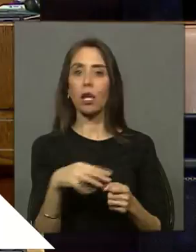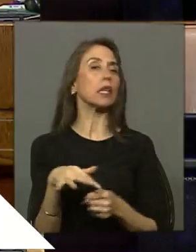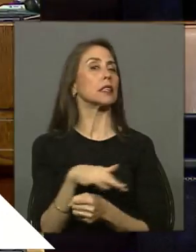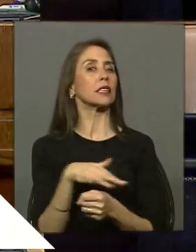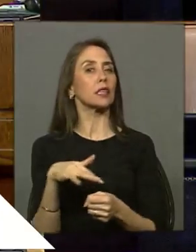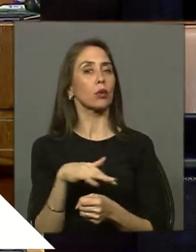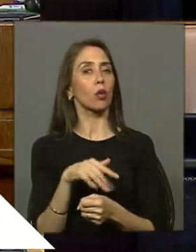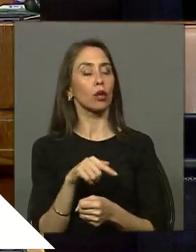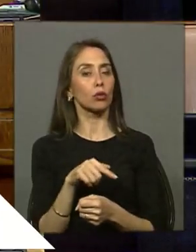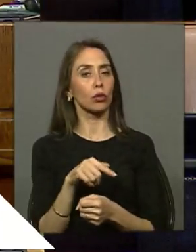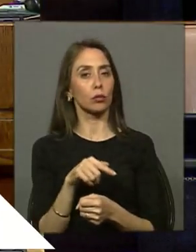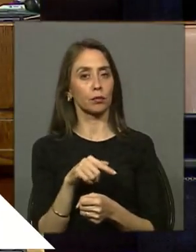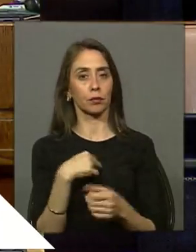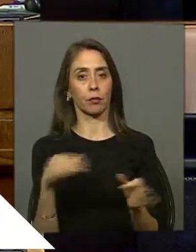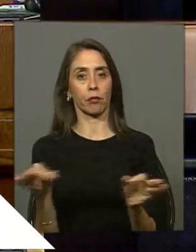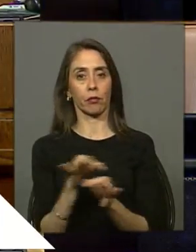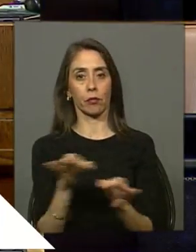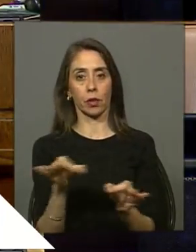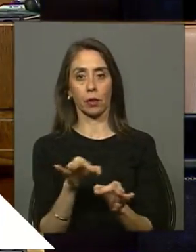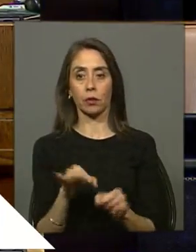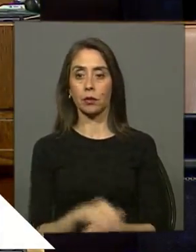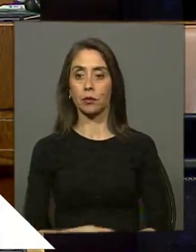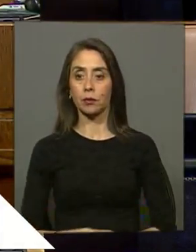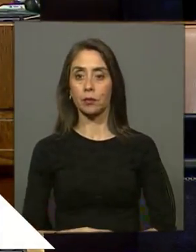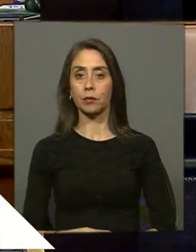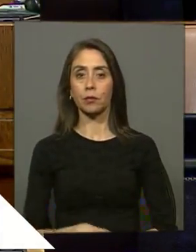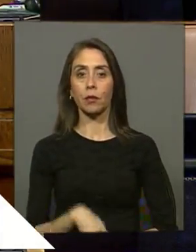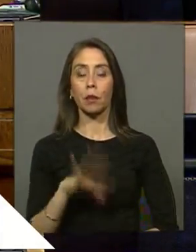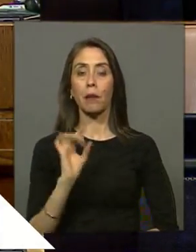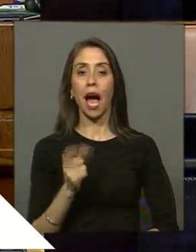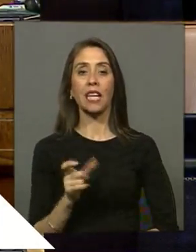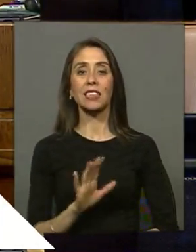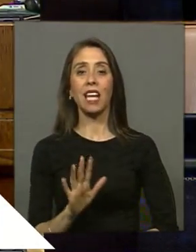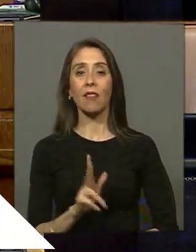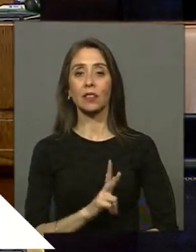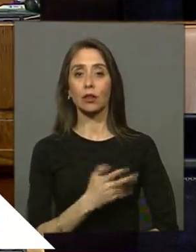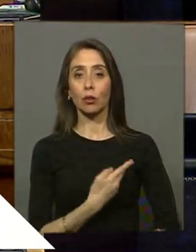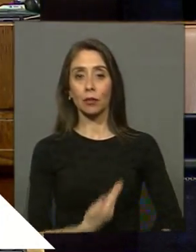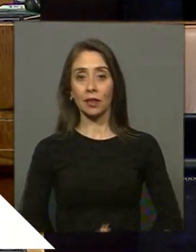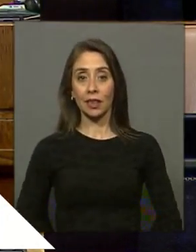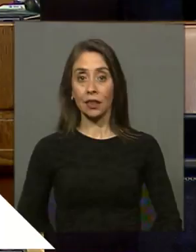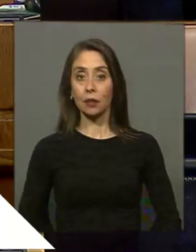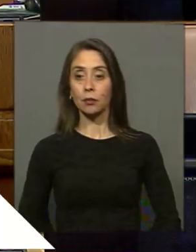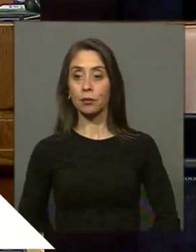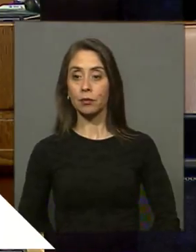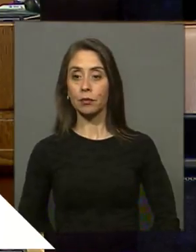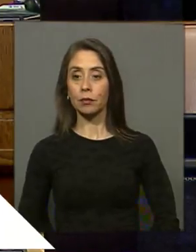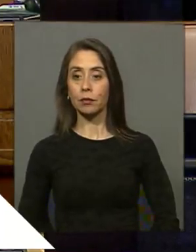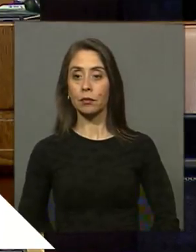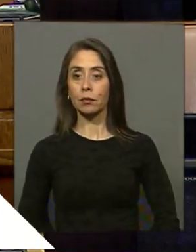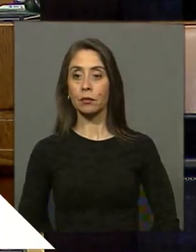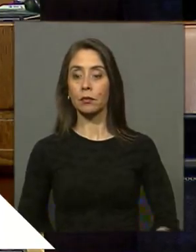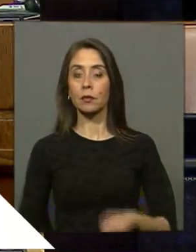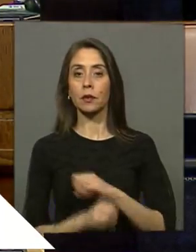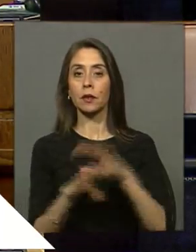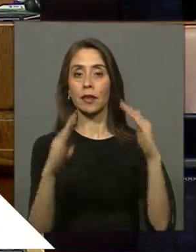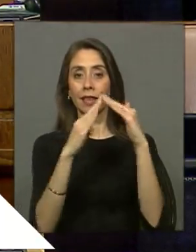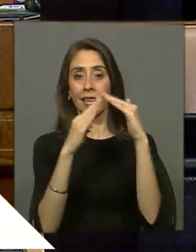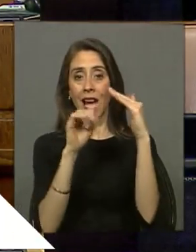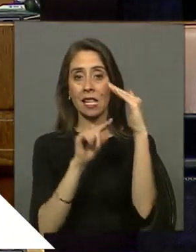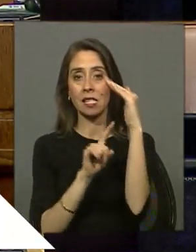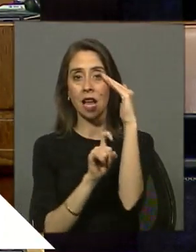quiero pasar a detallar la más grave señor presidente es la plaga de termitas